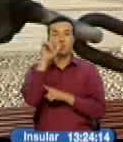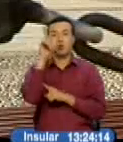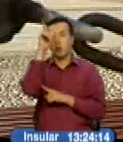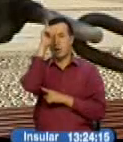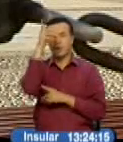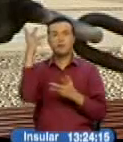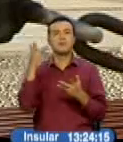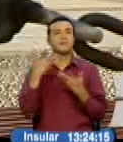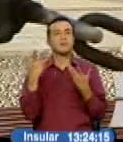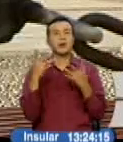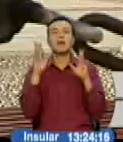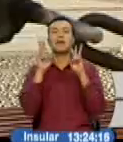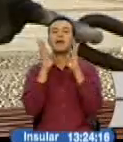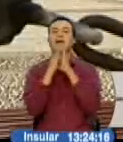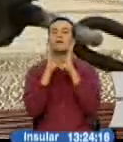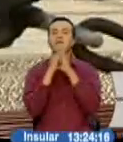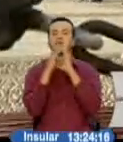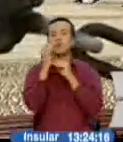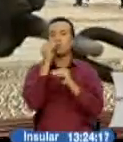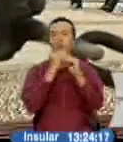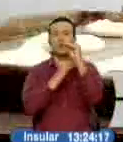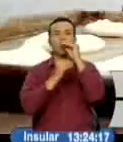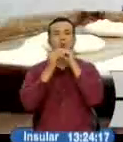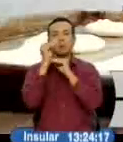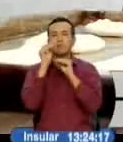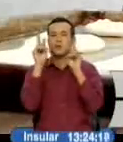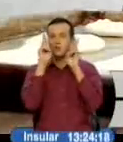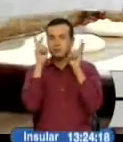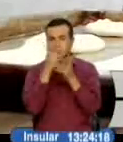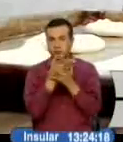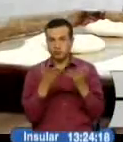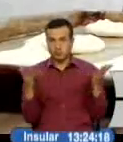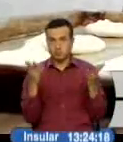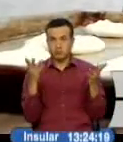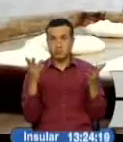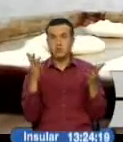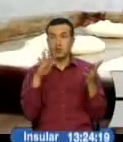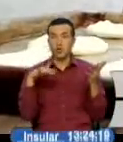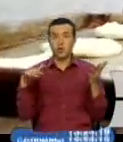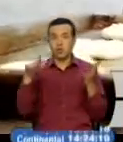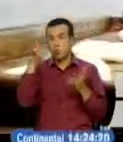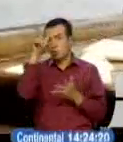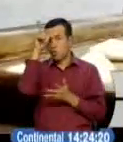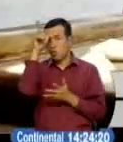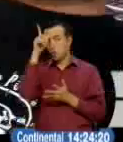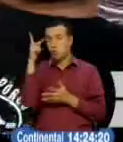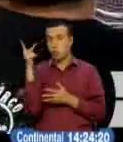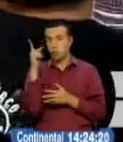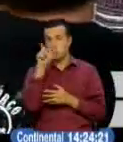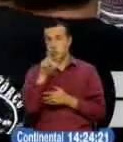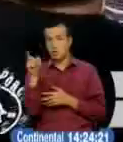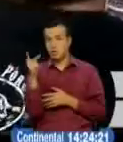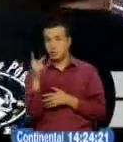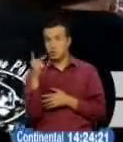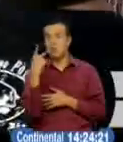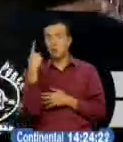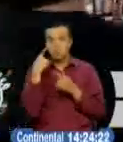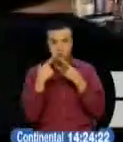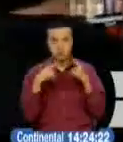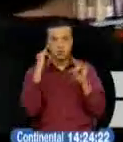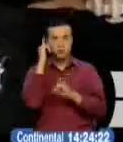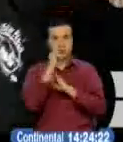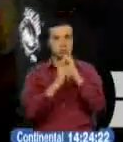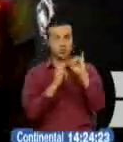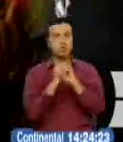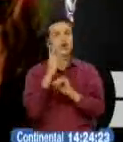se realizará el evento gastronómico Ecuador Exquisito, en el cual los hermanos y chefs alemanes Onur y Coral Elsie compartirán con la prensa